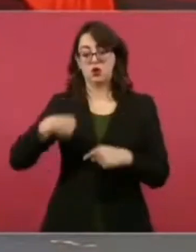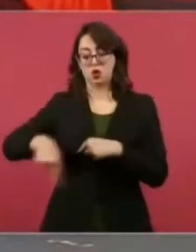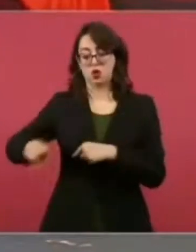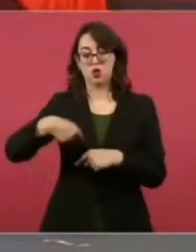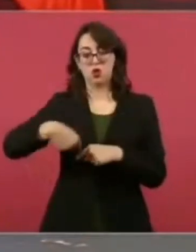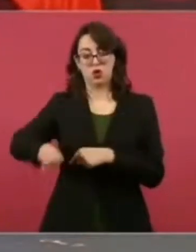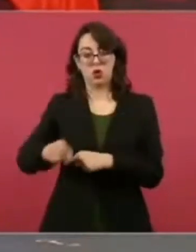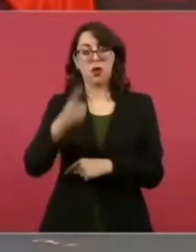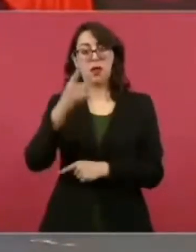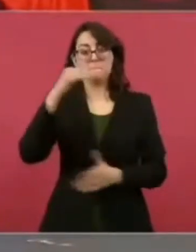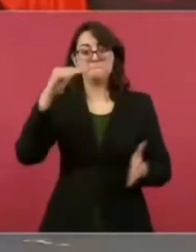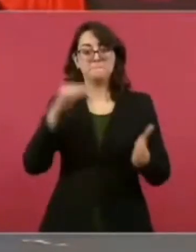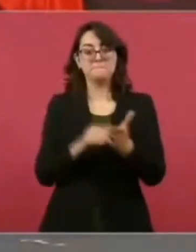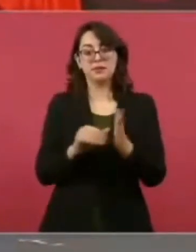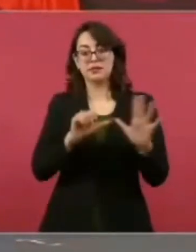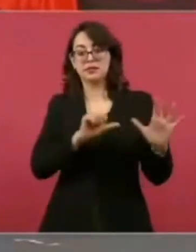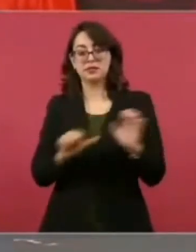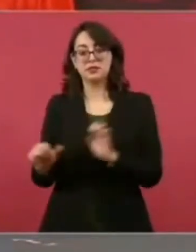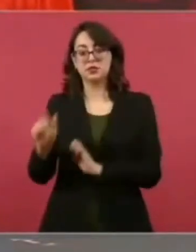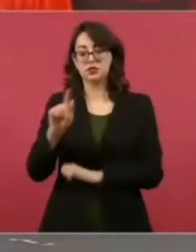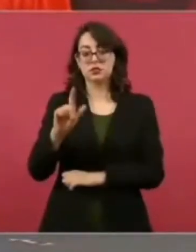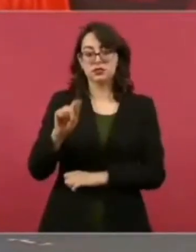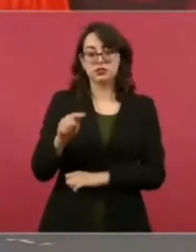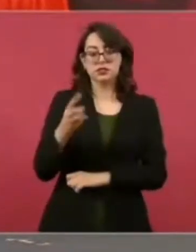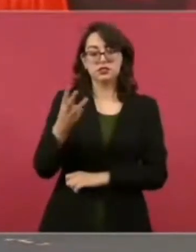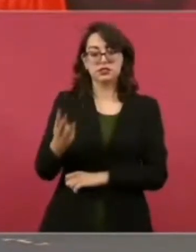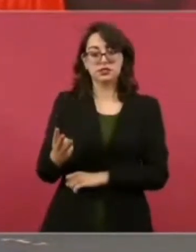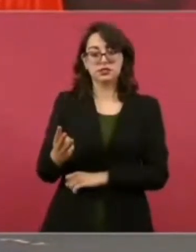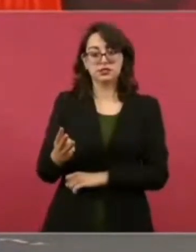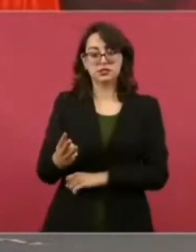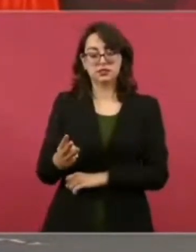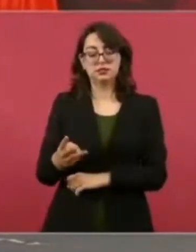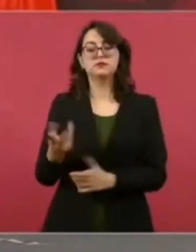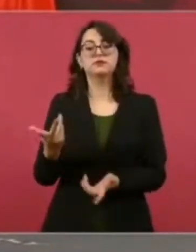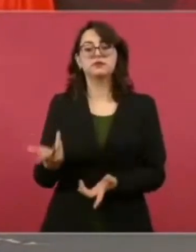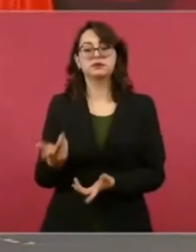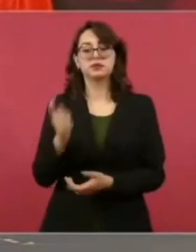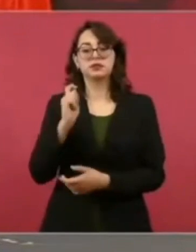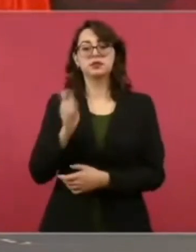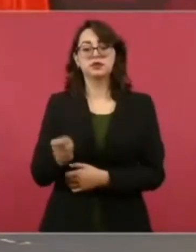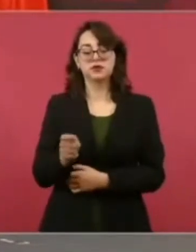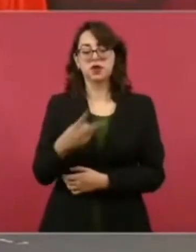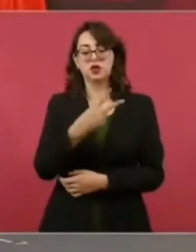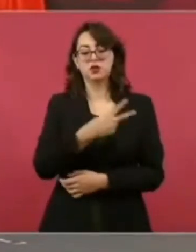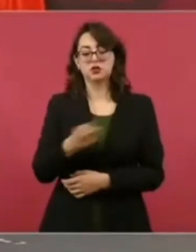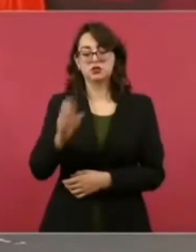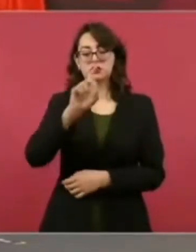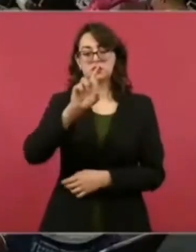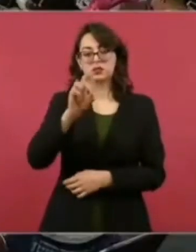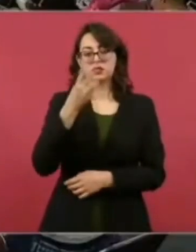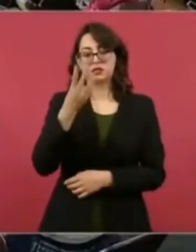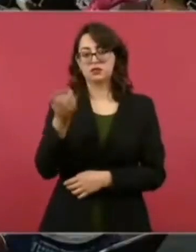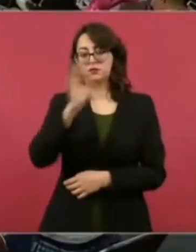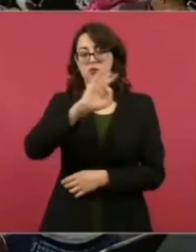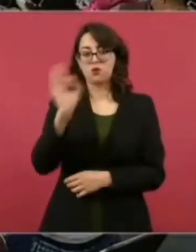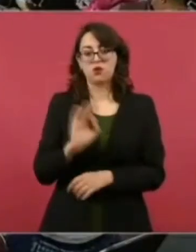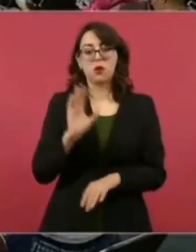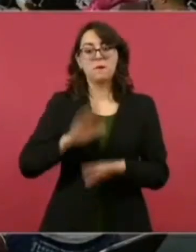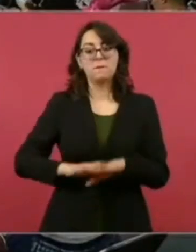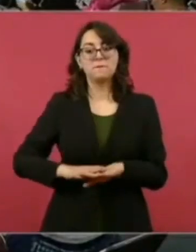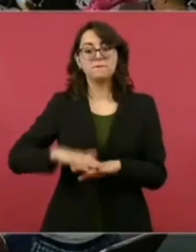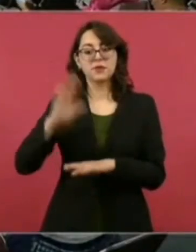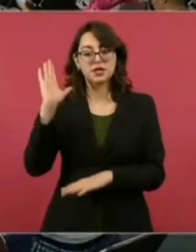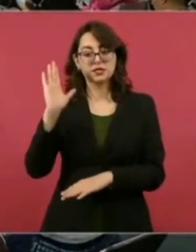seiscientos setenta y tres para este año doscientos treinta y tres por ciento